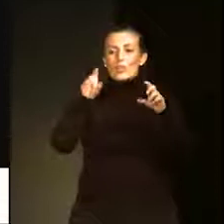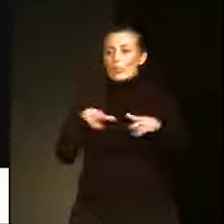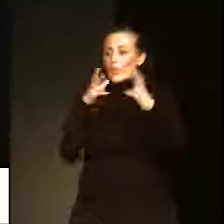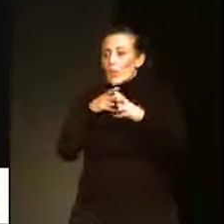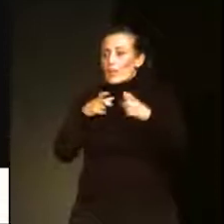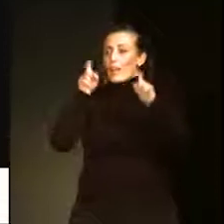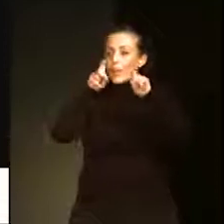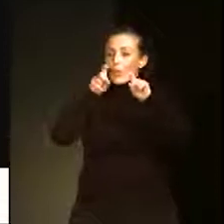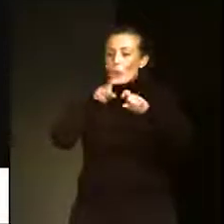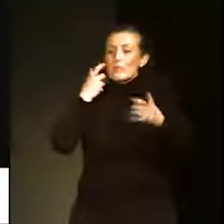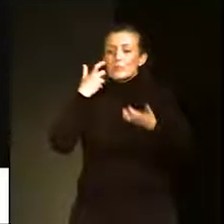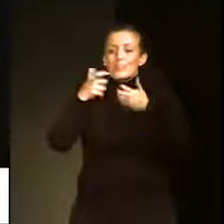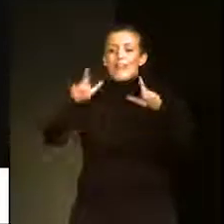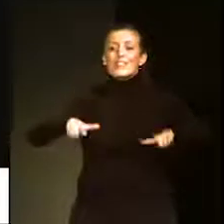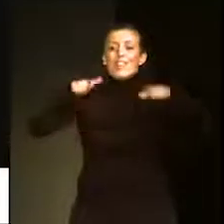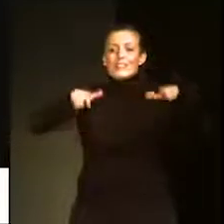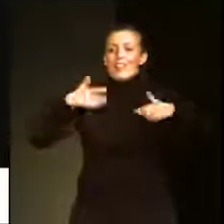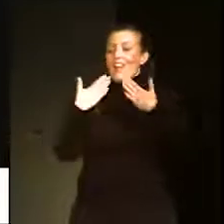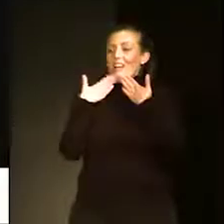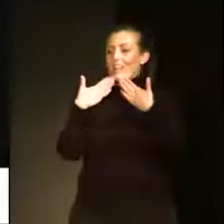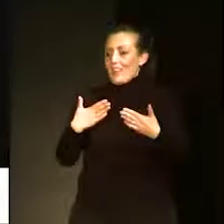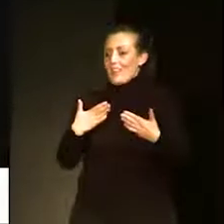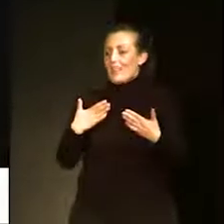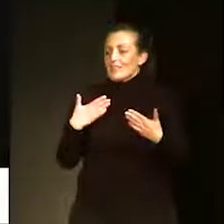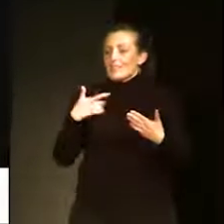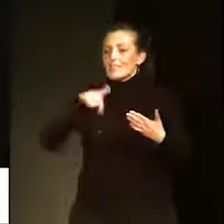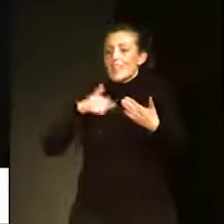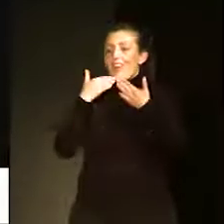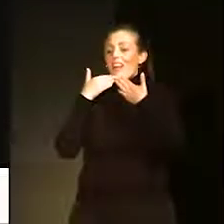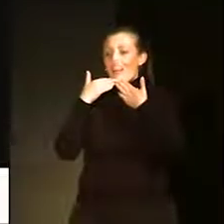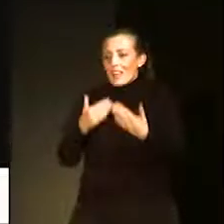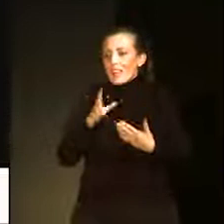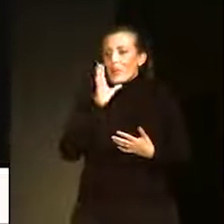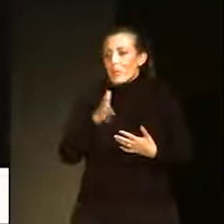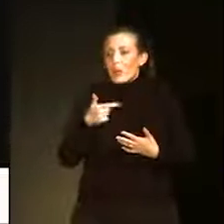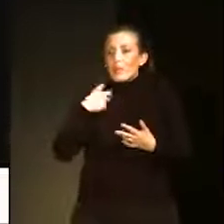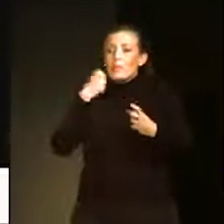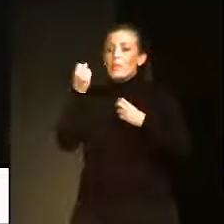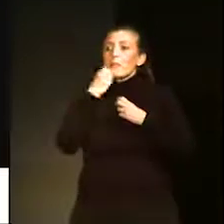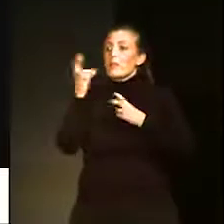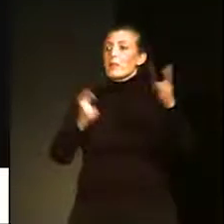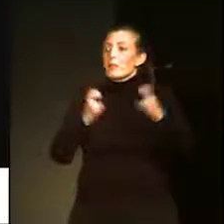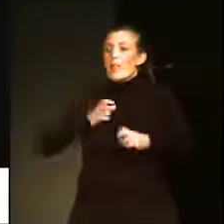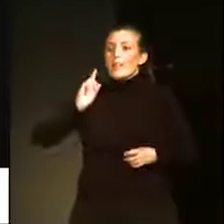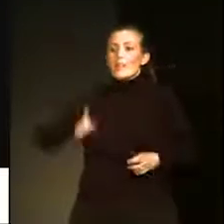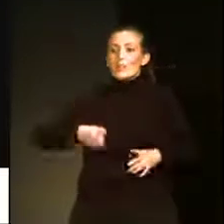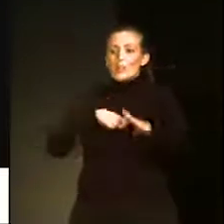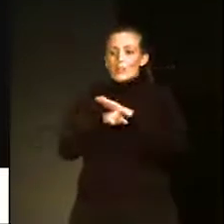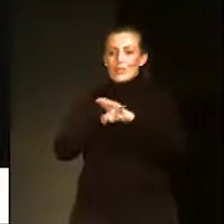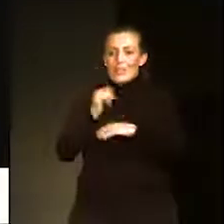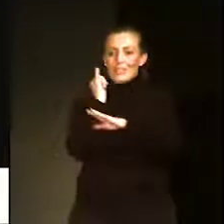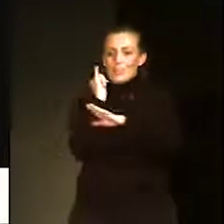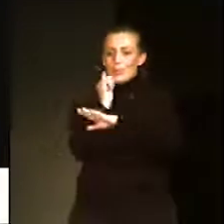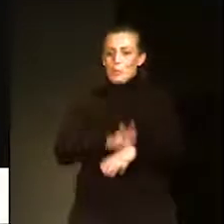arte escénica. Y ese agradecimiento tiene que comenzar por darle también la bienvenida a la directora gerente del